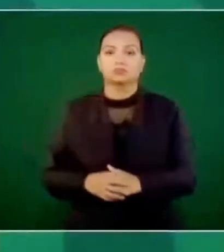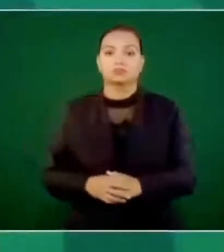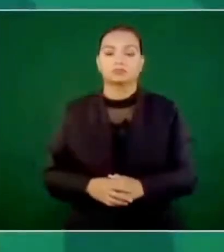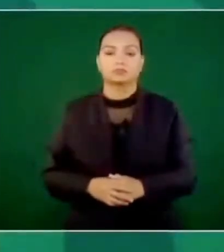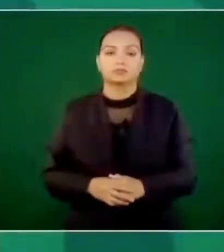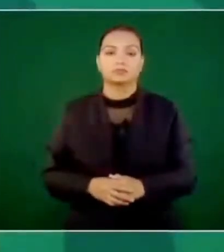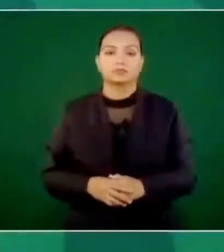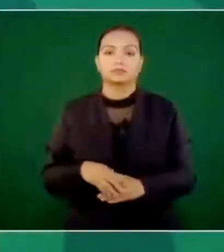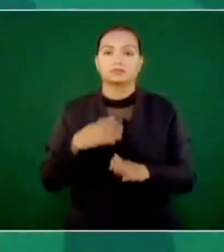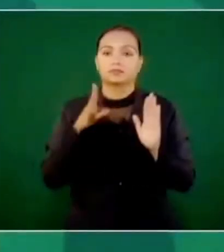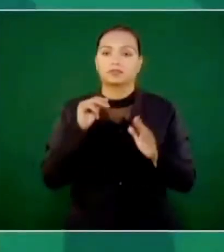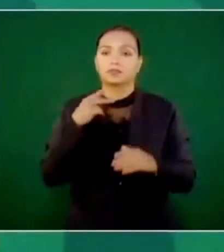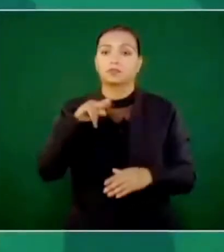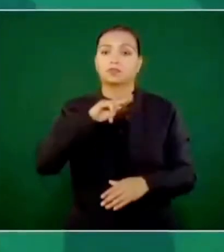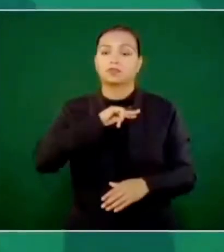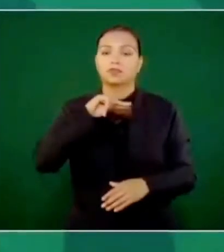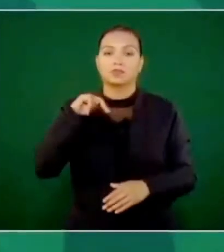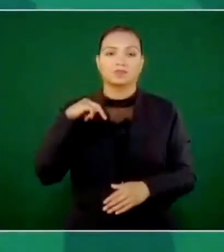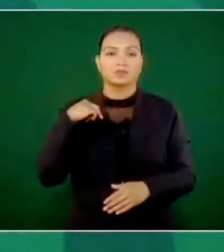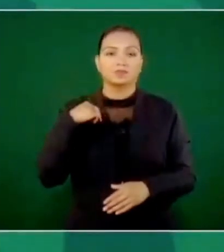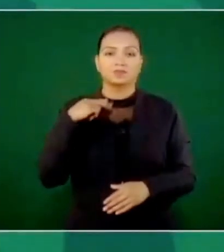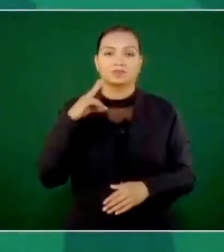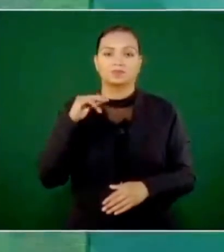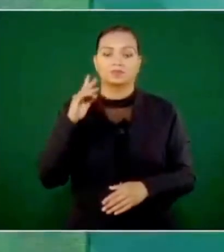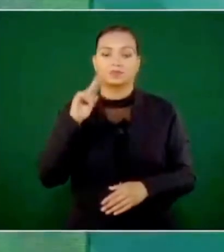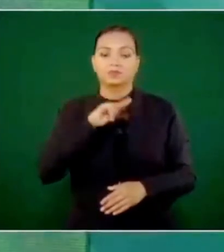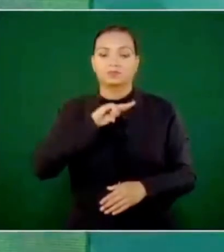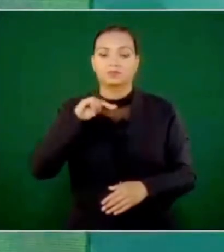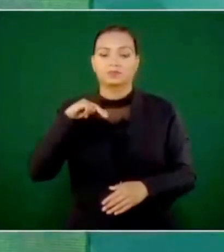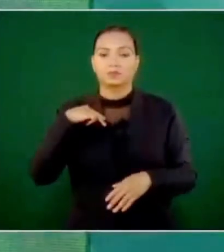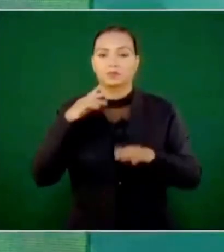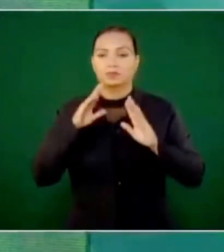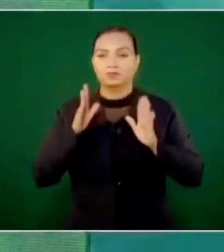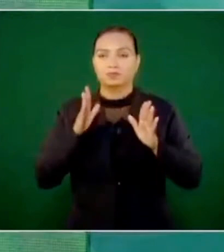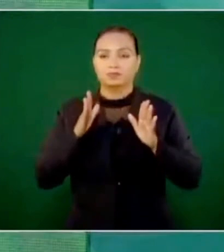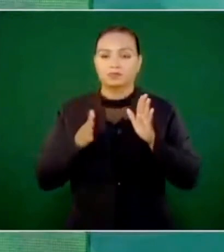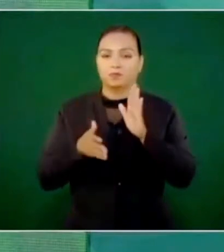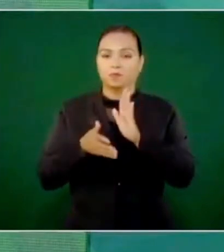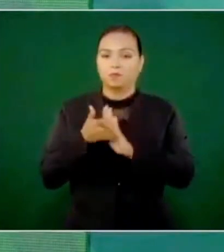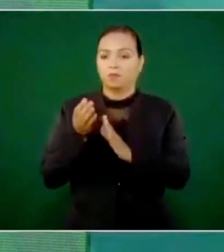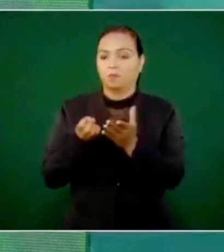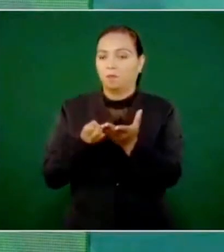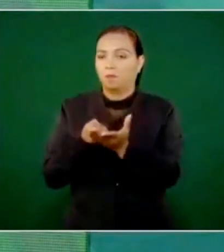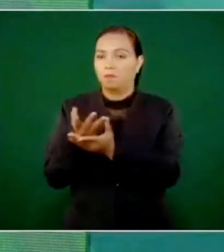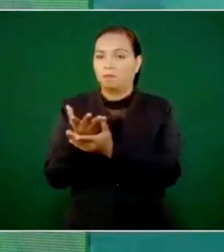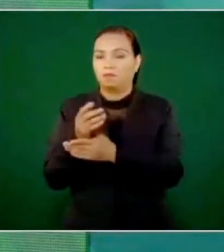Ya no por nosotros, que ya nosotros vamos de salida.